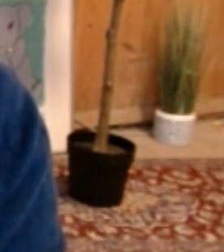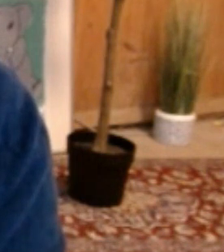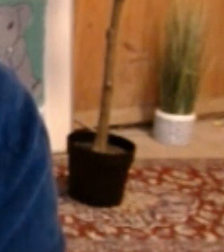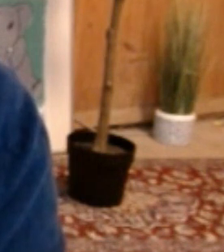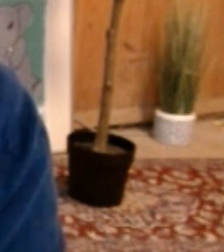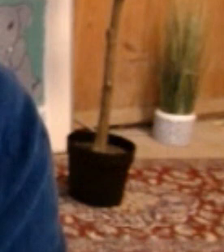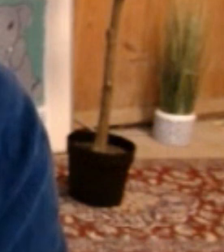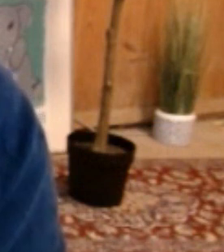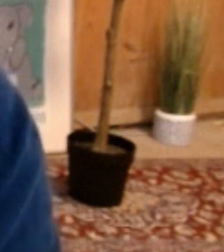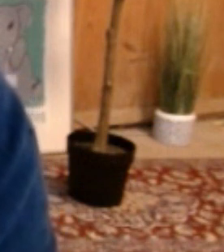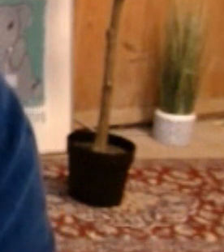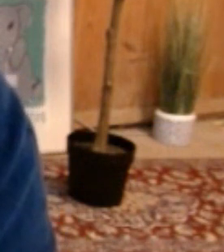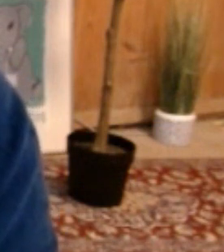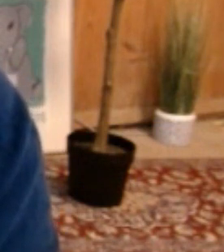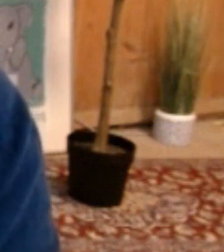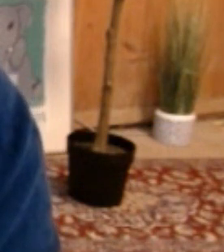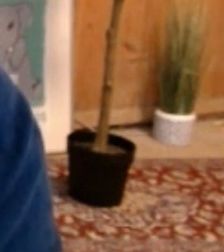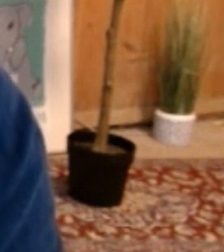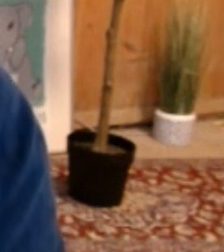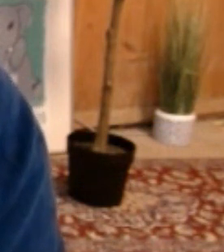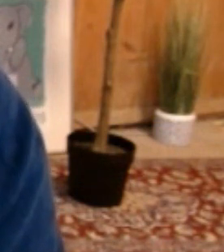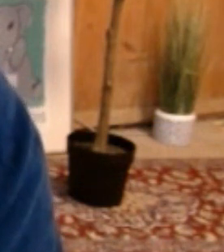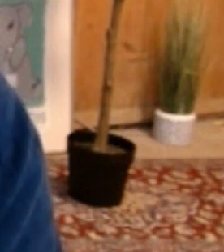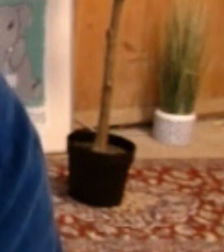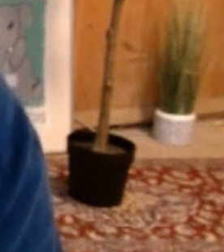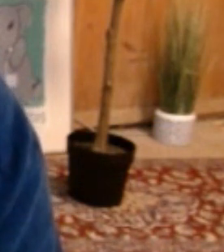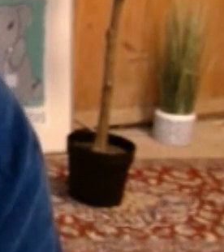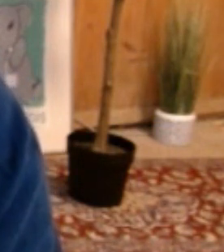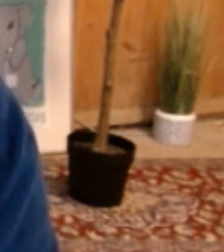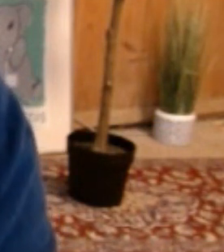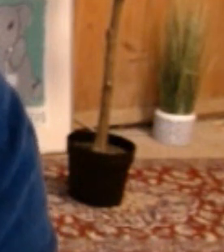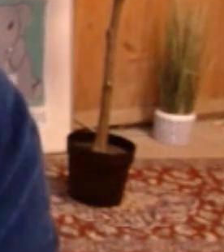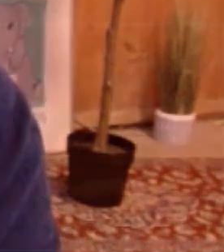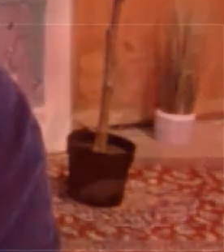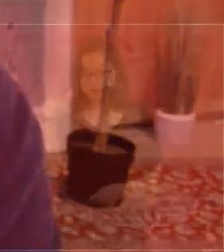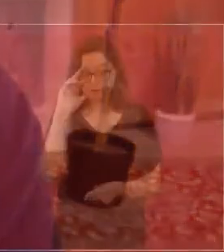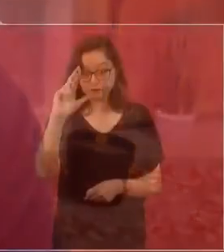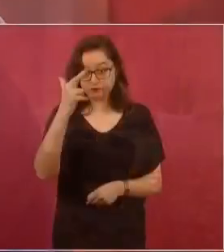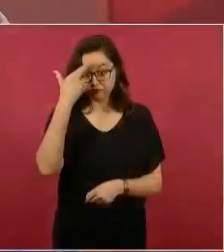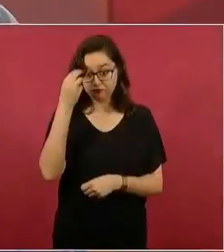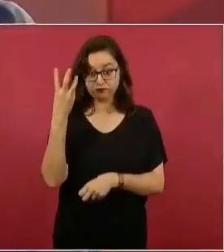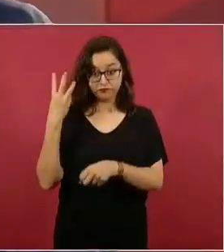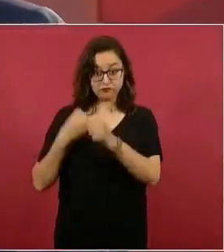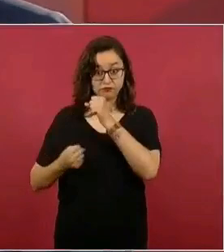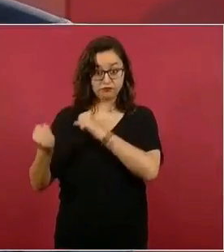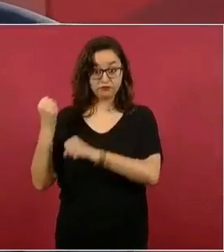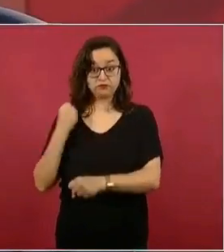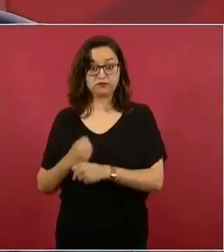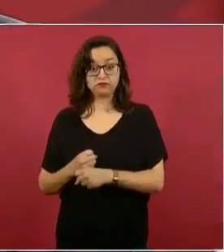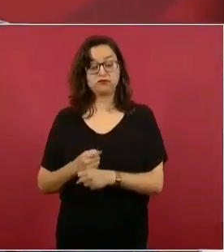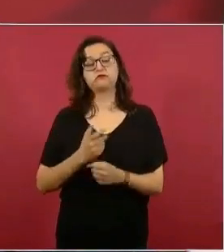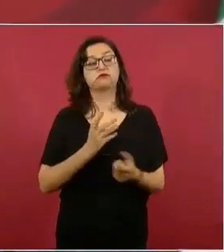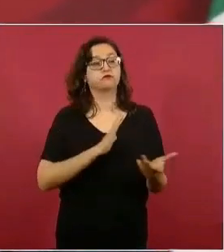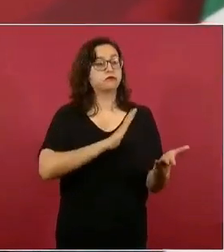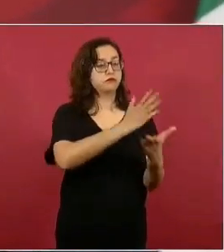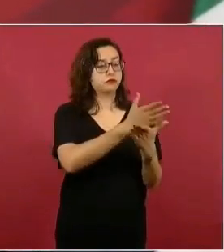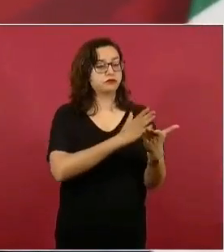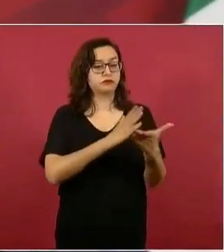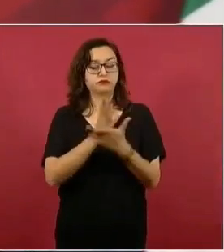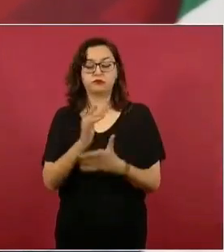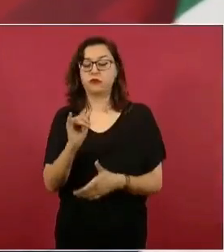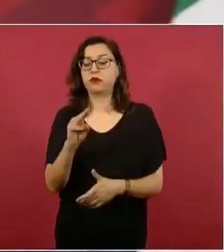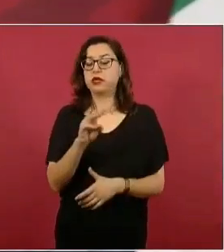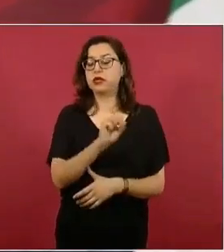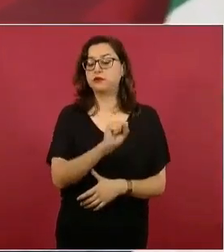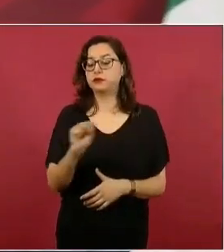eso desea con toda su alma que se tengan trenes en todo el país, como en Europa. Dice, bueno, ante esto